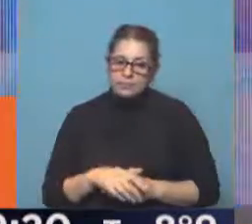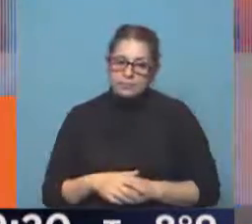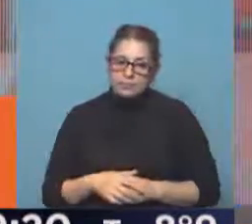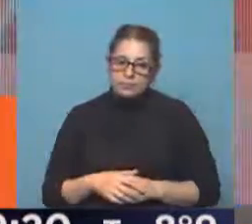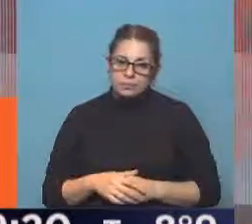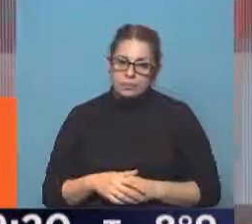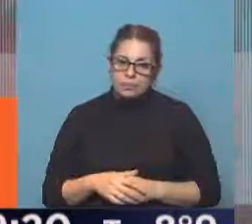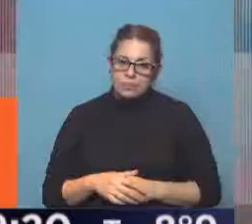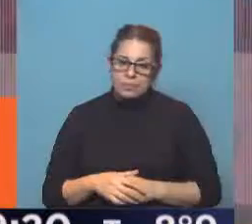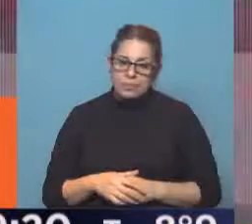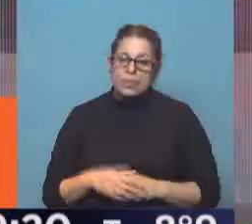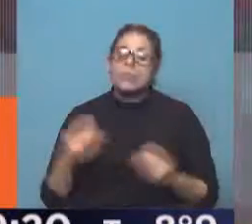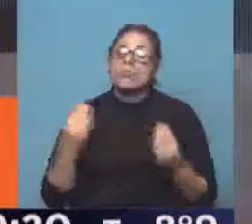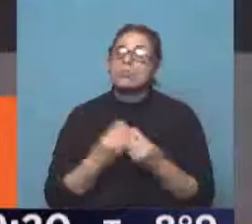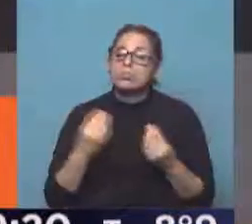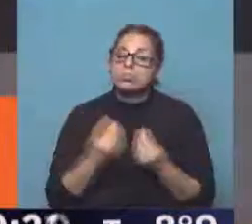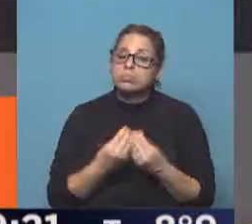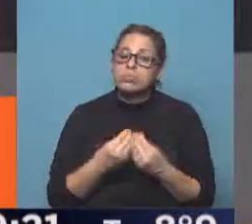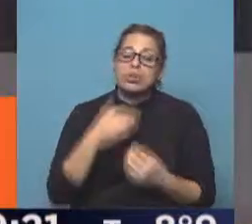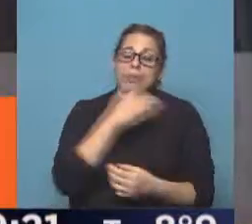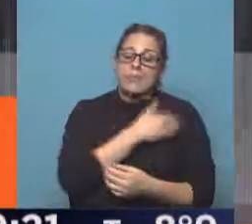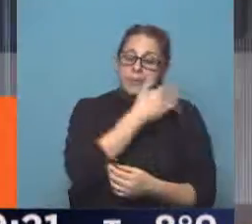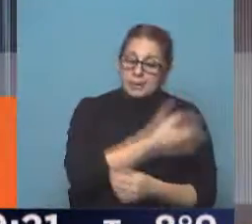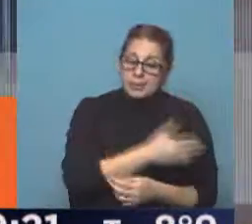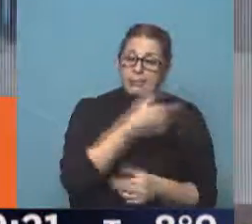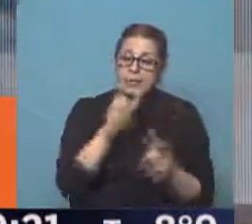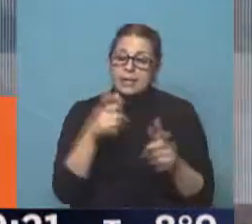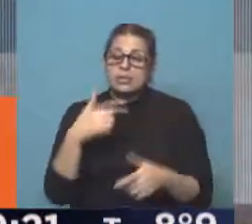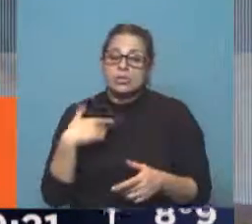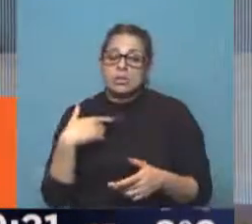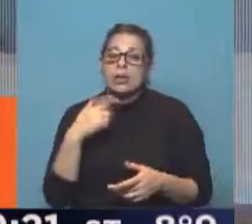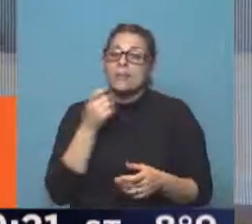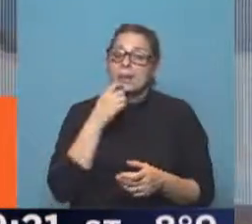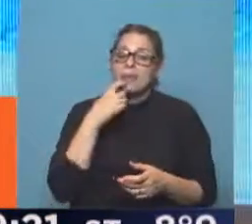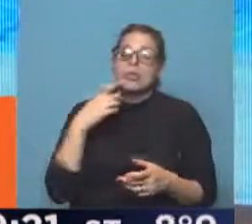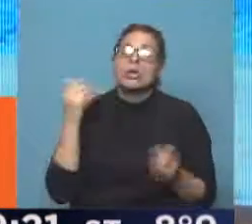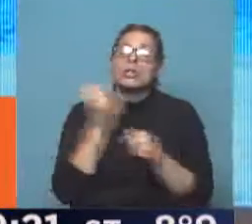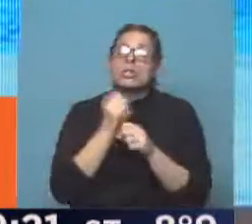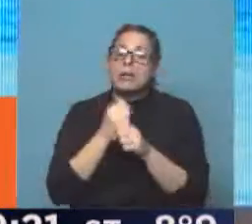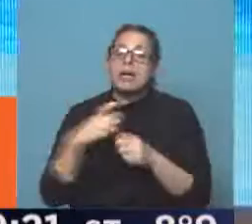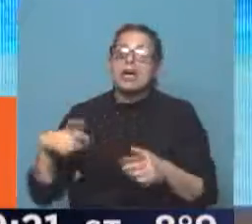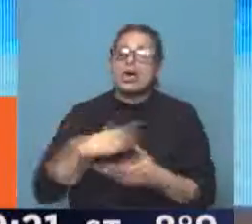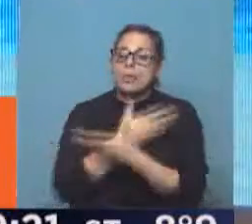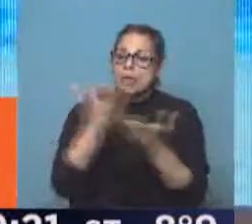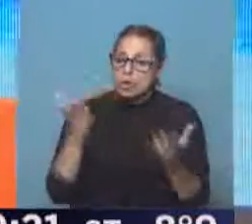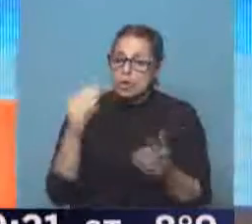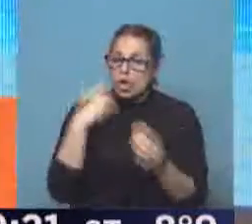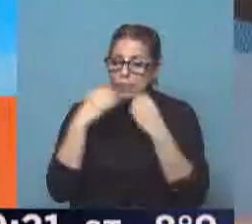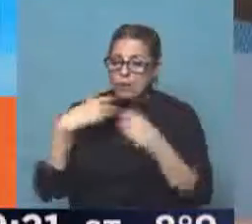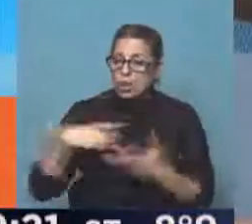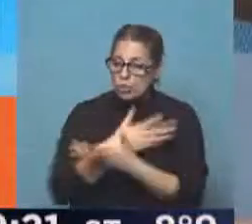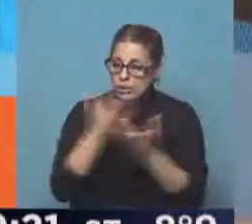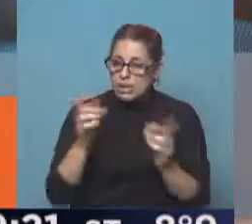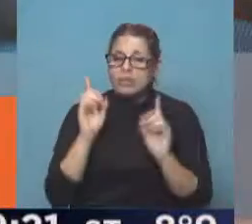de allí, donde nosotros tenemos muchísimos vecinos y vecinas que articulamos en trabajo en cooperativas, en comedores comunitarios. La